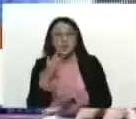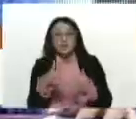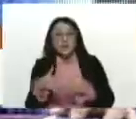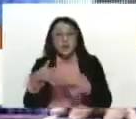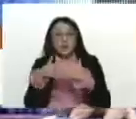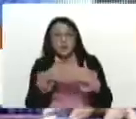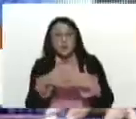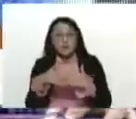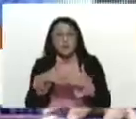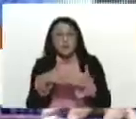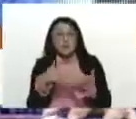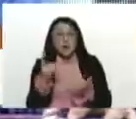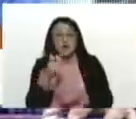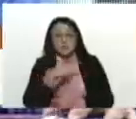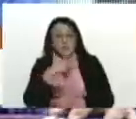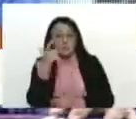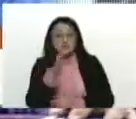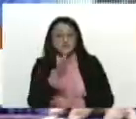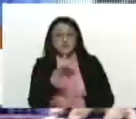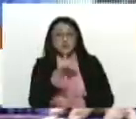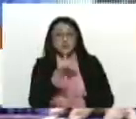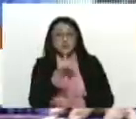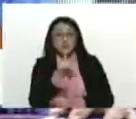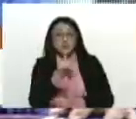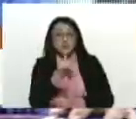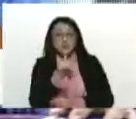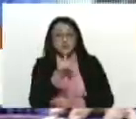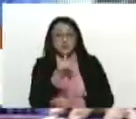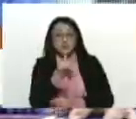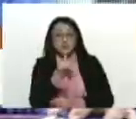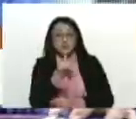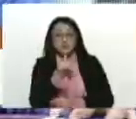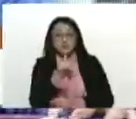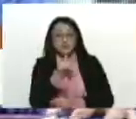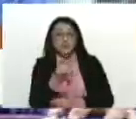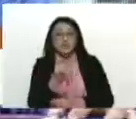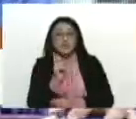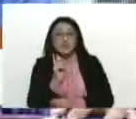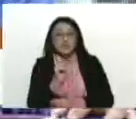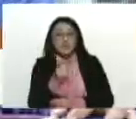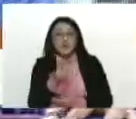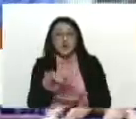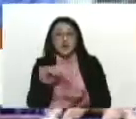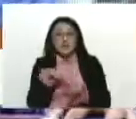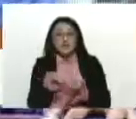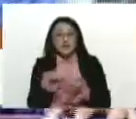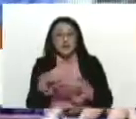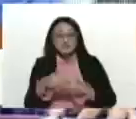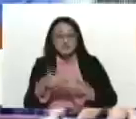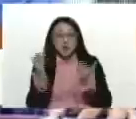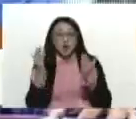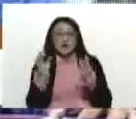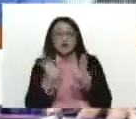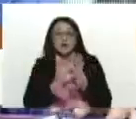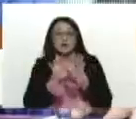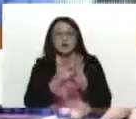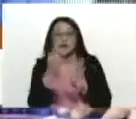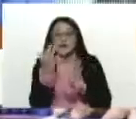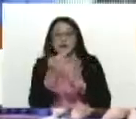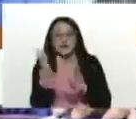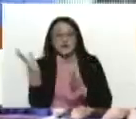tuviera un poquito de vergüenza que no la tiene deberían levantarse decreto eliminarlo